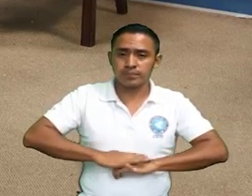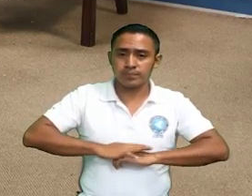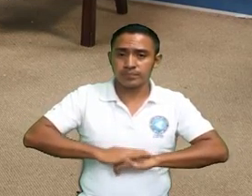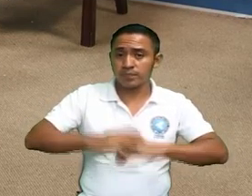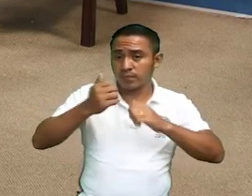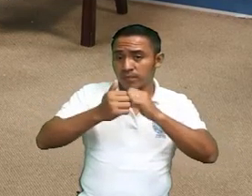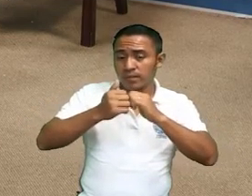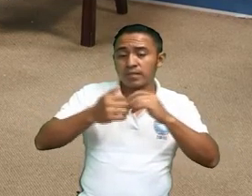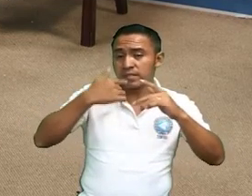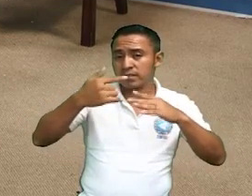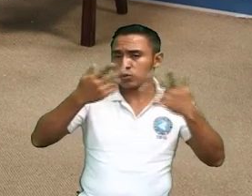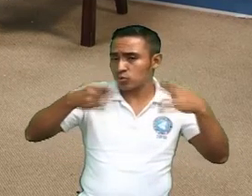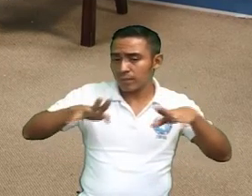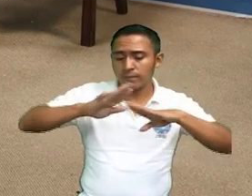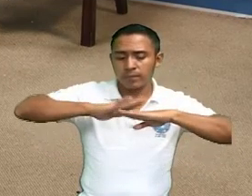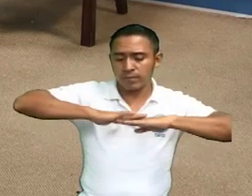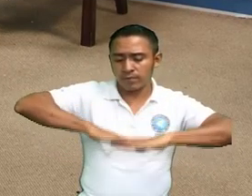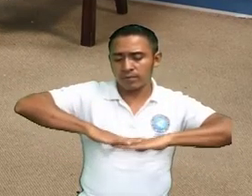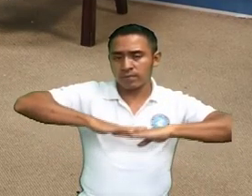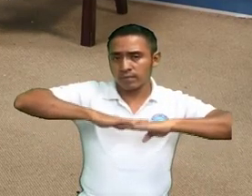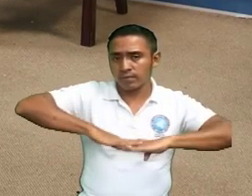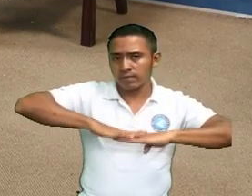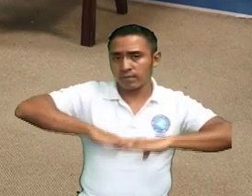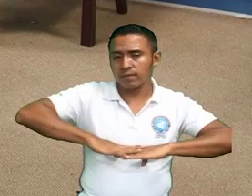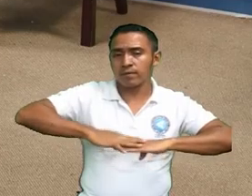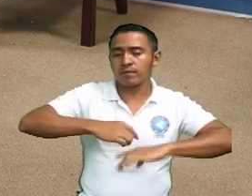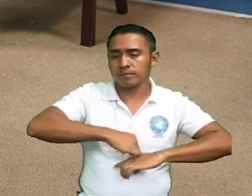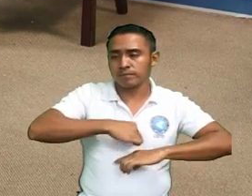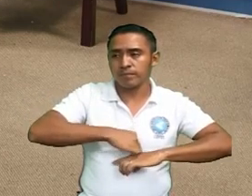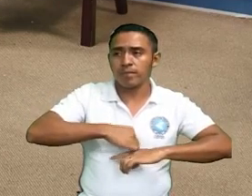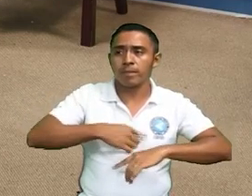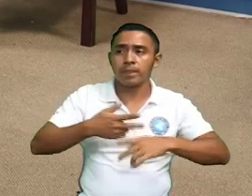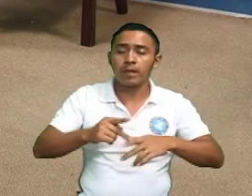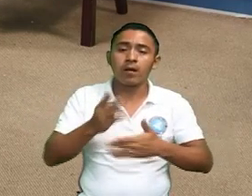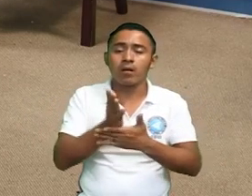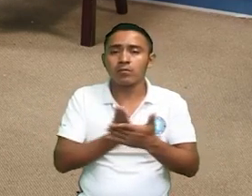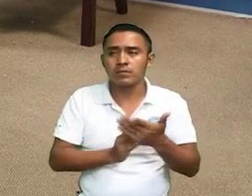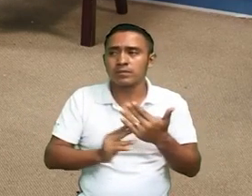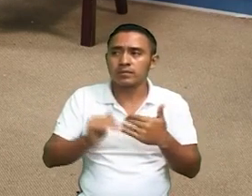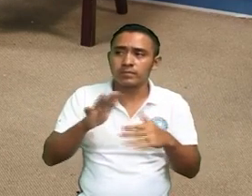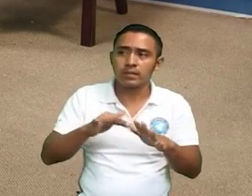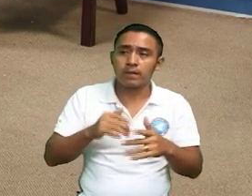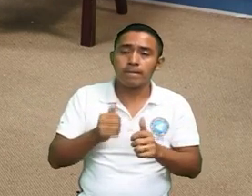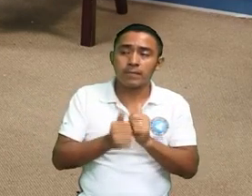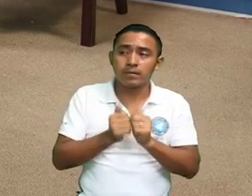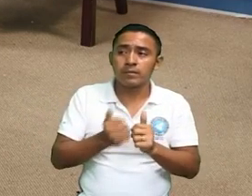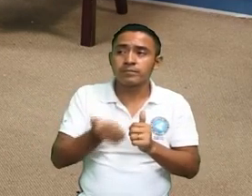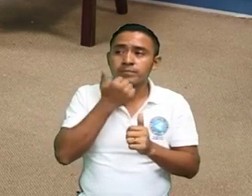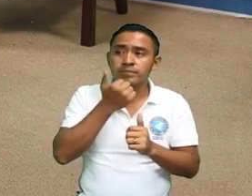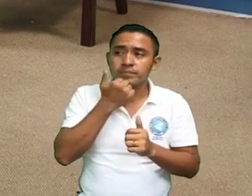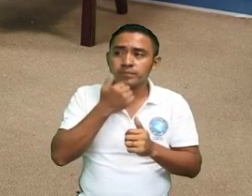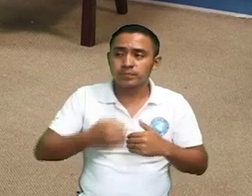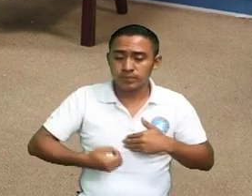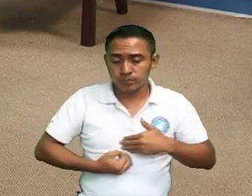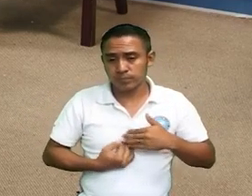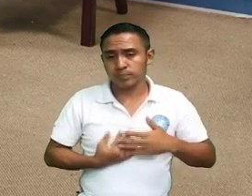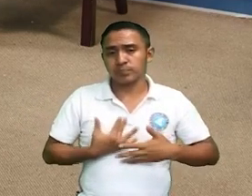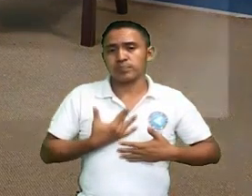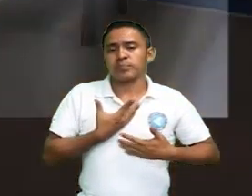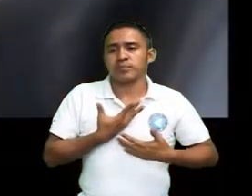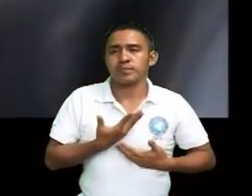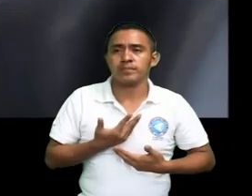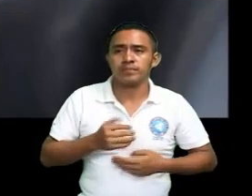mecanismo de movimiento hacia abajo, pero pues en algunas ocasiones este mecanismo falla y se produce el reflujo. ¿Qué tan